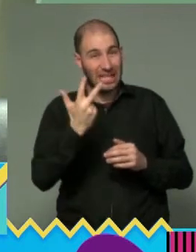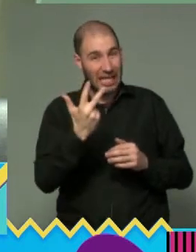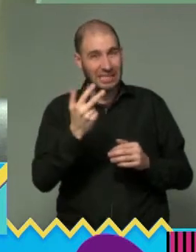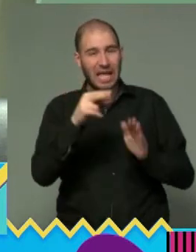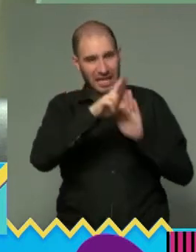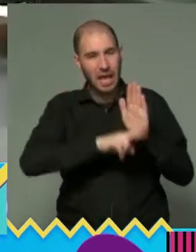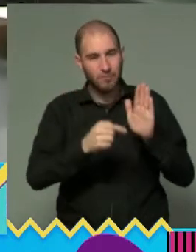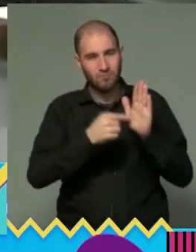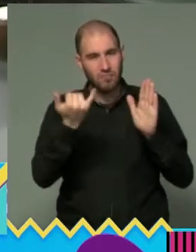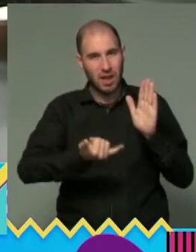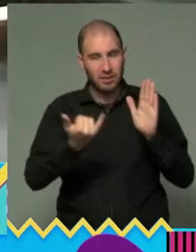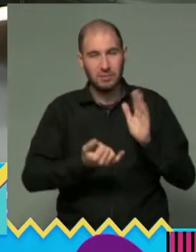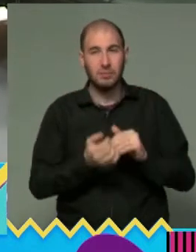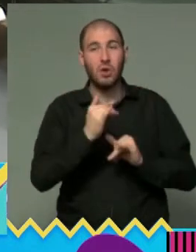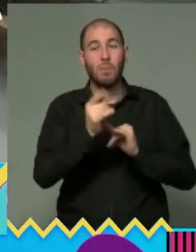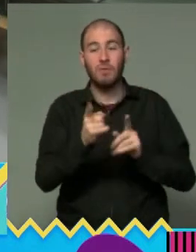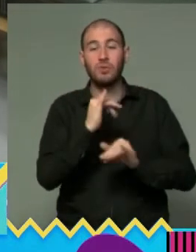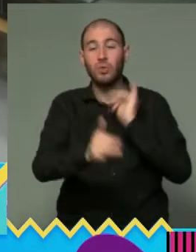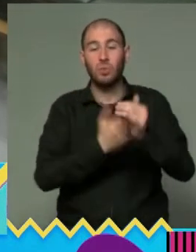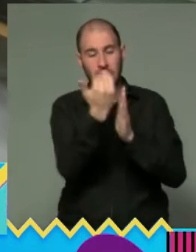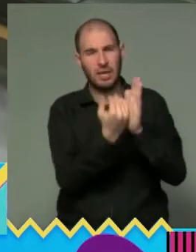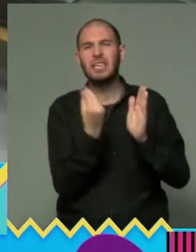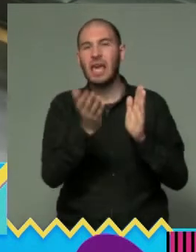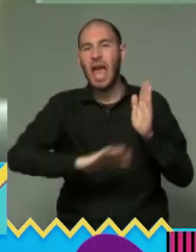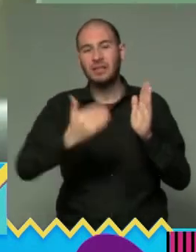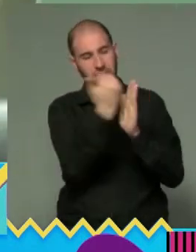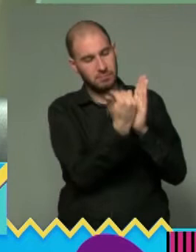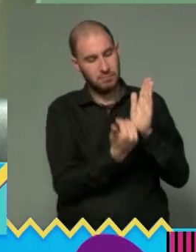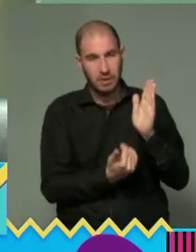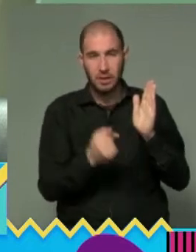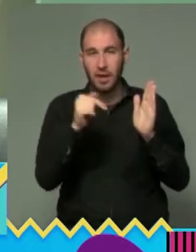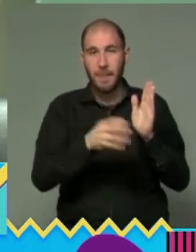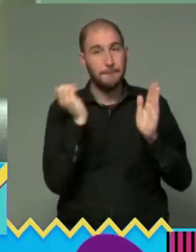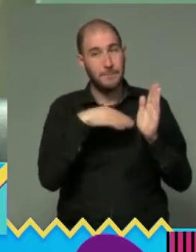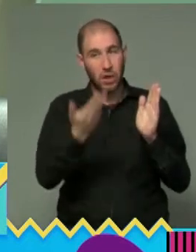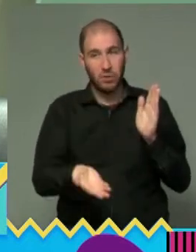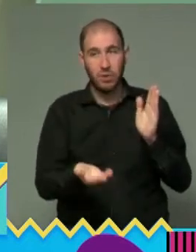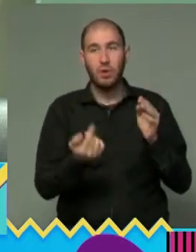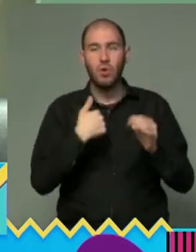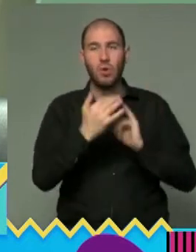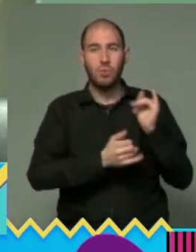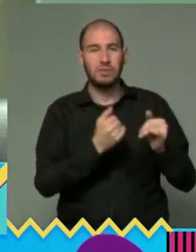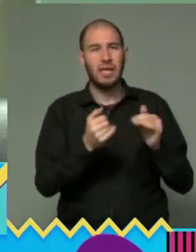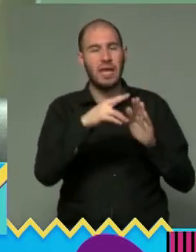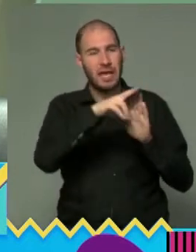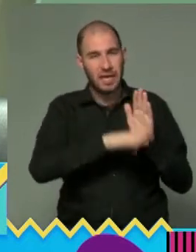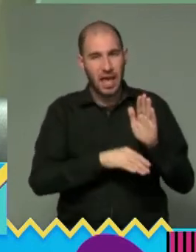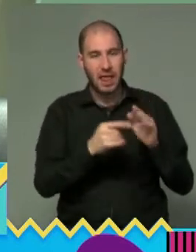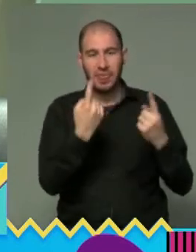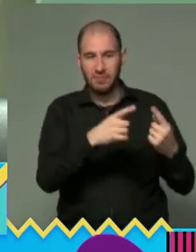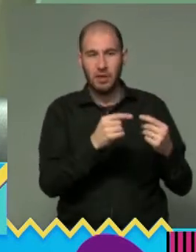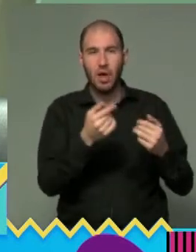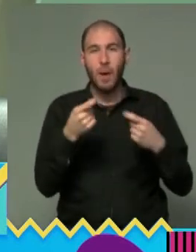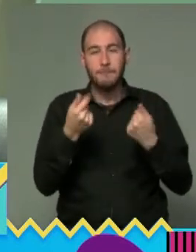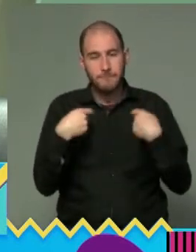una guía de procedimiento que le dice al docente y al directivo qué tiene que hacer y que había que mejorarla. Ahora, insisto, hacer una guía es una cosa, poner